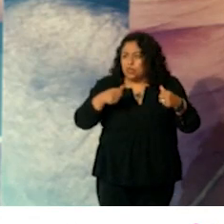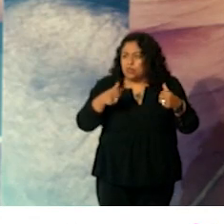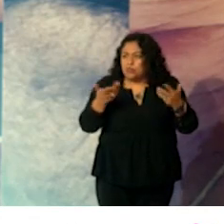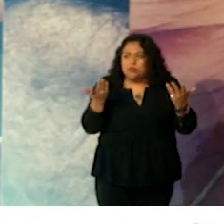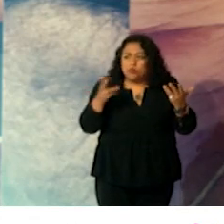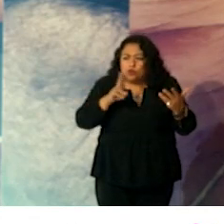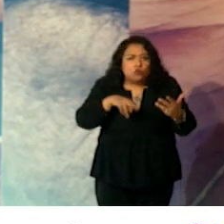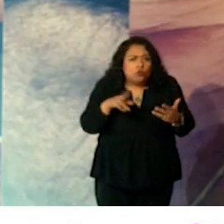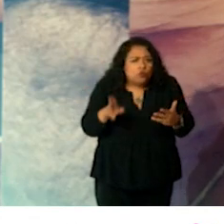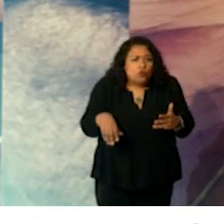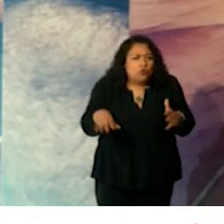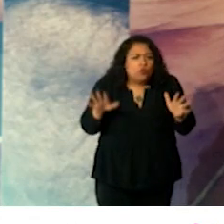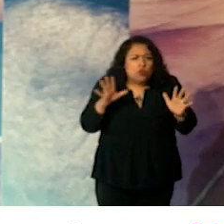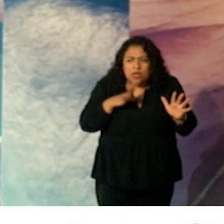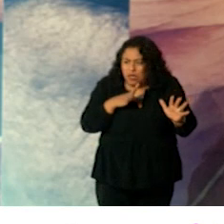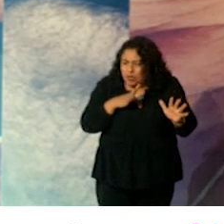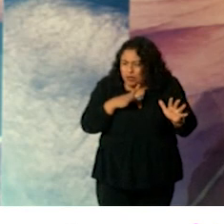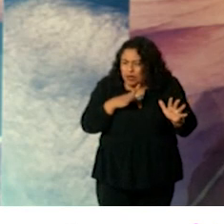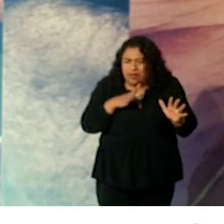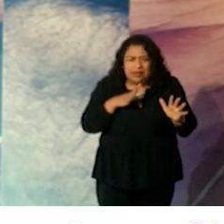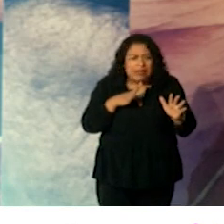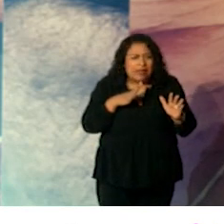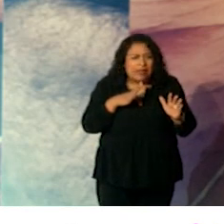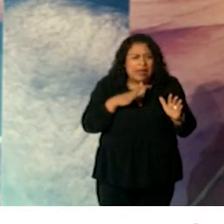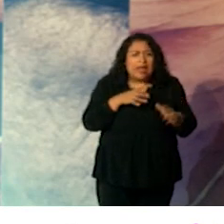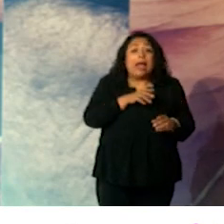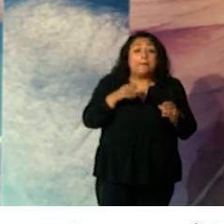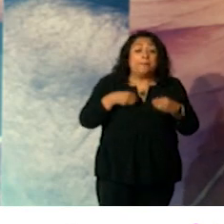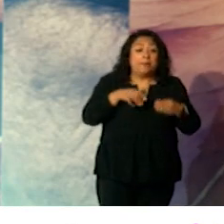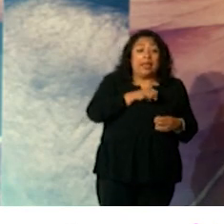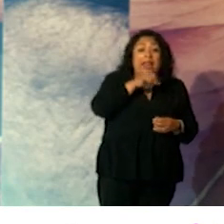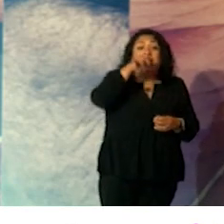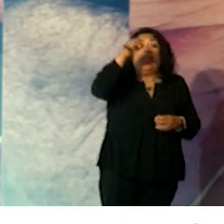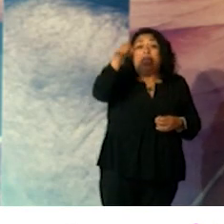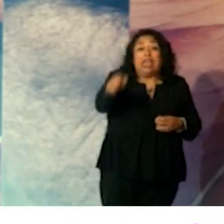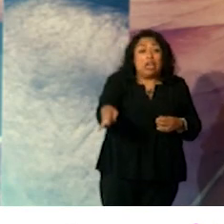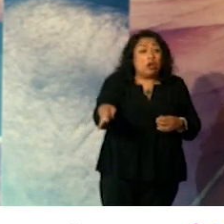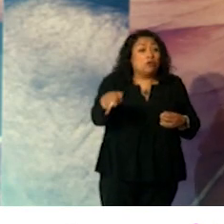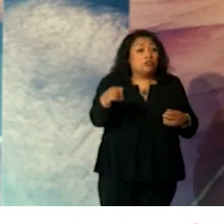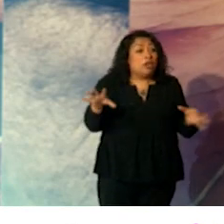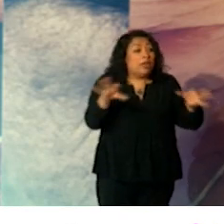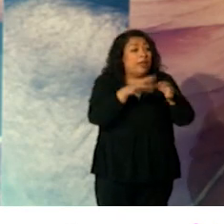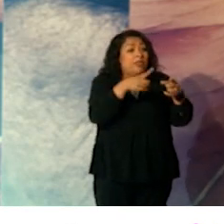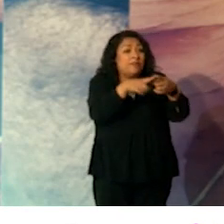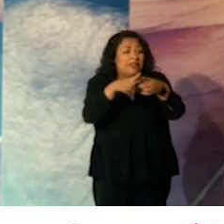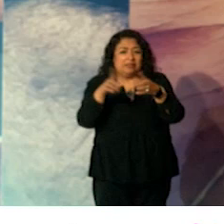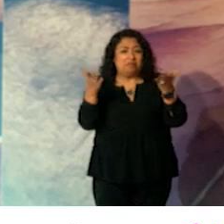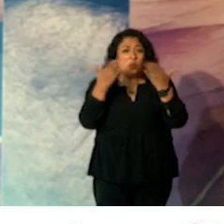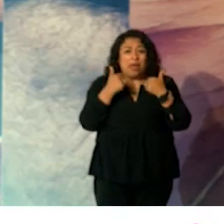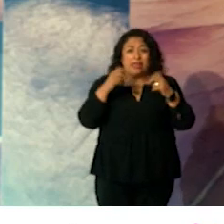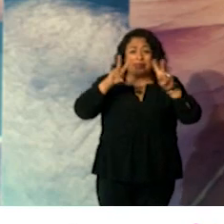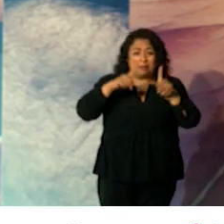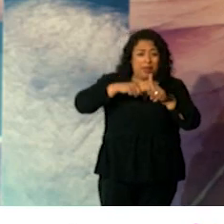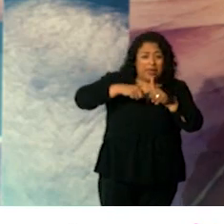nunca han tenido bien entre medio de cemento y no tienen relación directa con la biodiversidad. Hablar de clima, hablar de